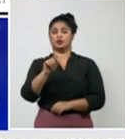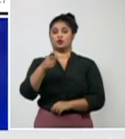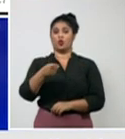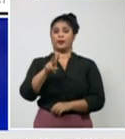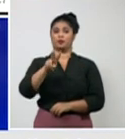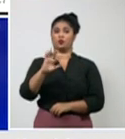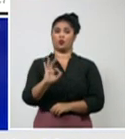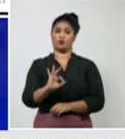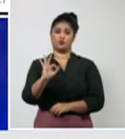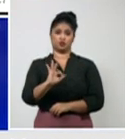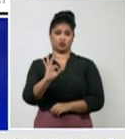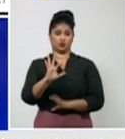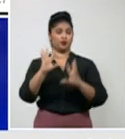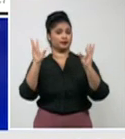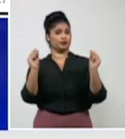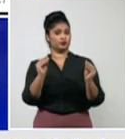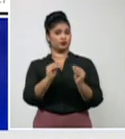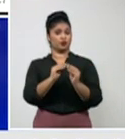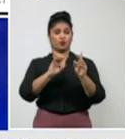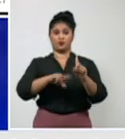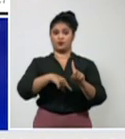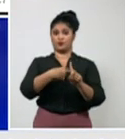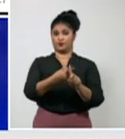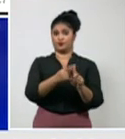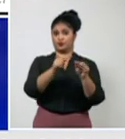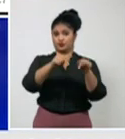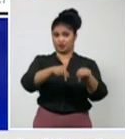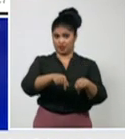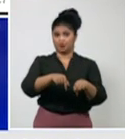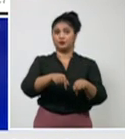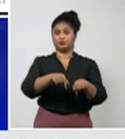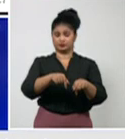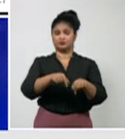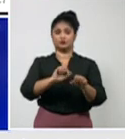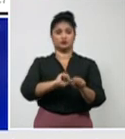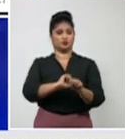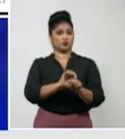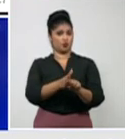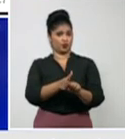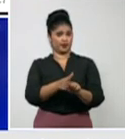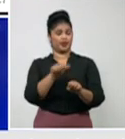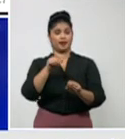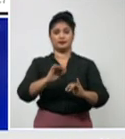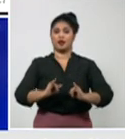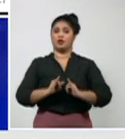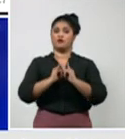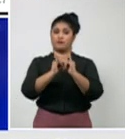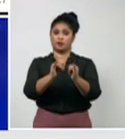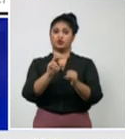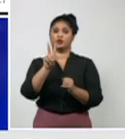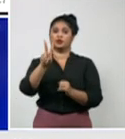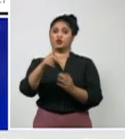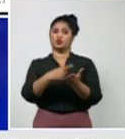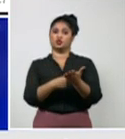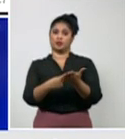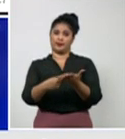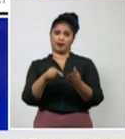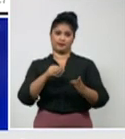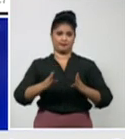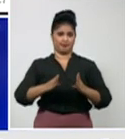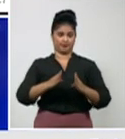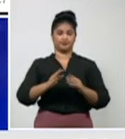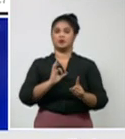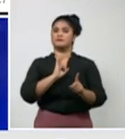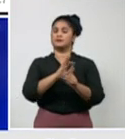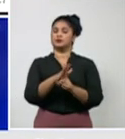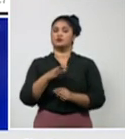46,2% de toda la incidencia de COVID en los últimos 15 días. Pues comenzamos por el